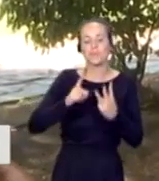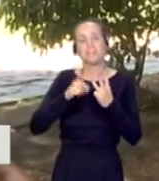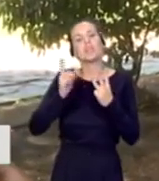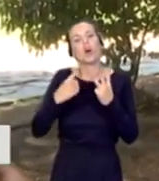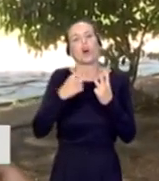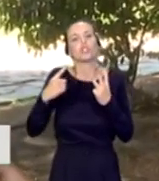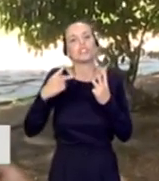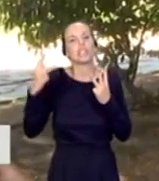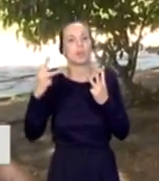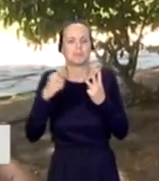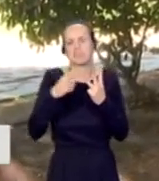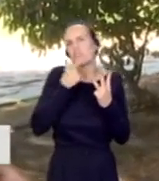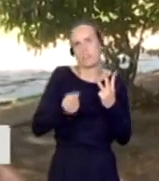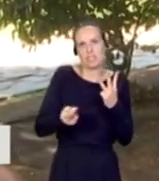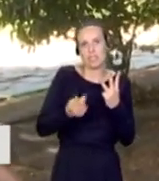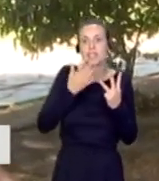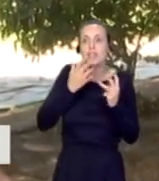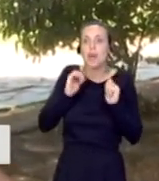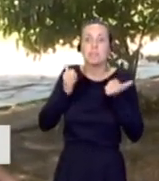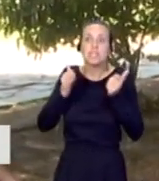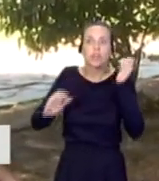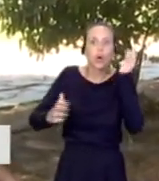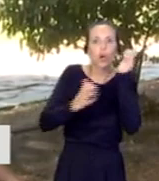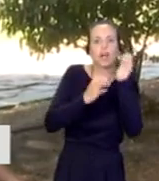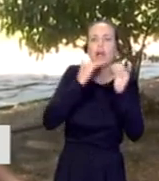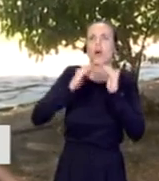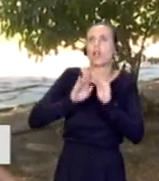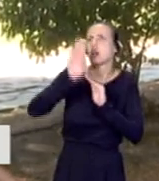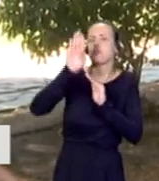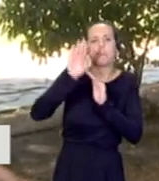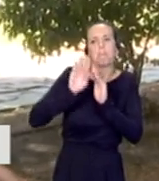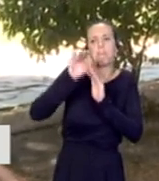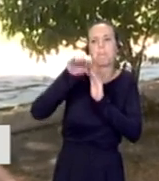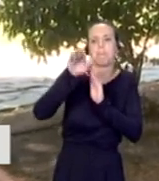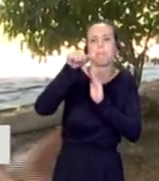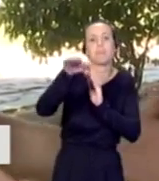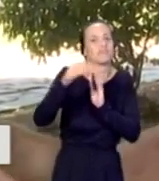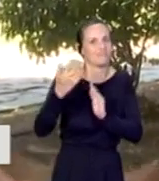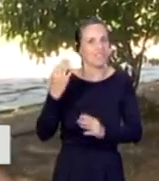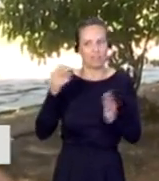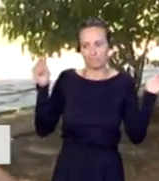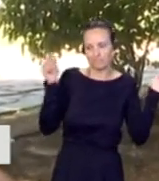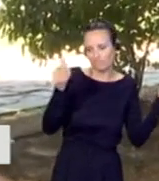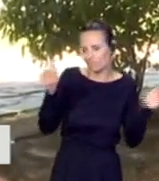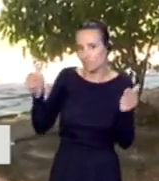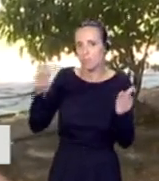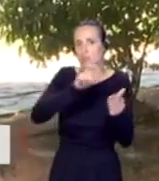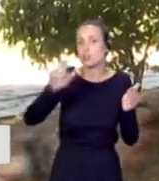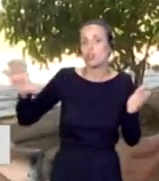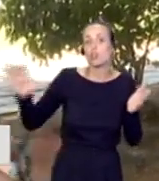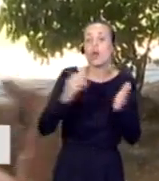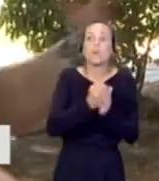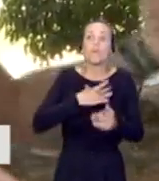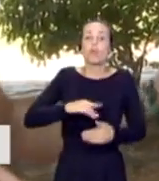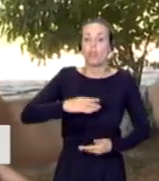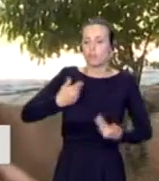que es bastante sencilla para la gente que se inicia con poquito desnivel, y también hay que prestar atención a toda esa gente que no tiene ese nivel físico,